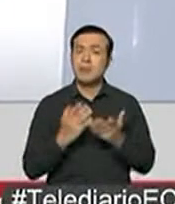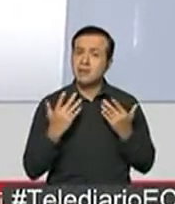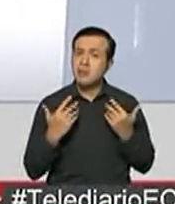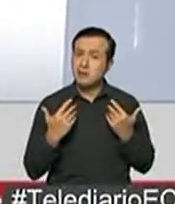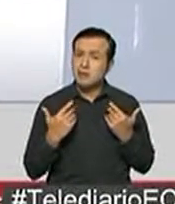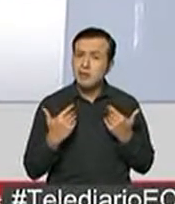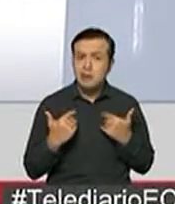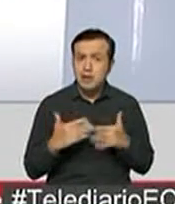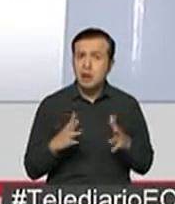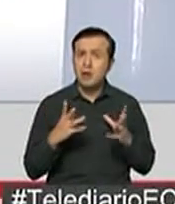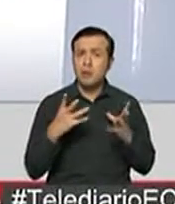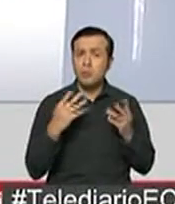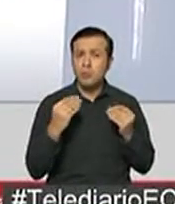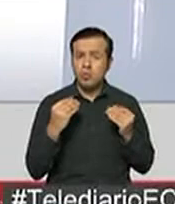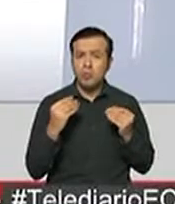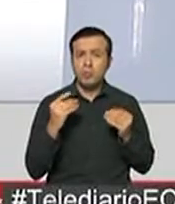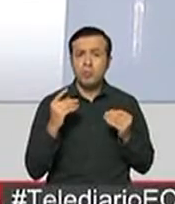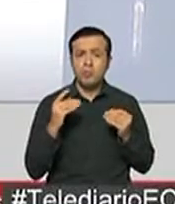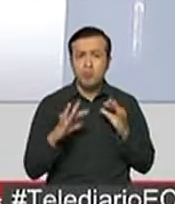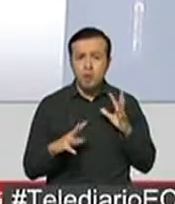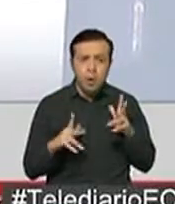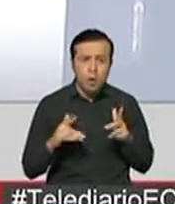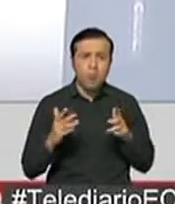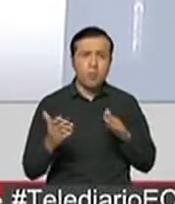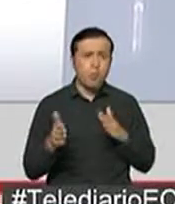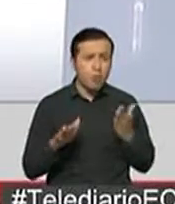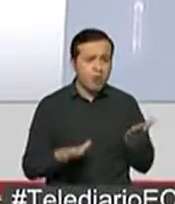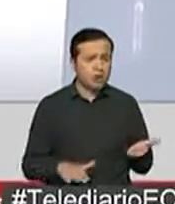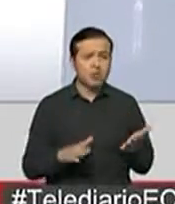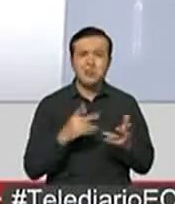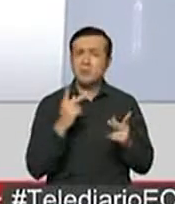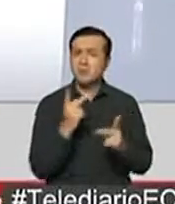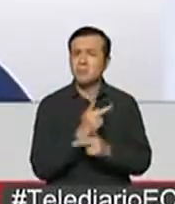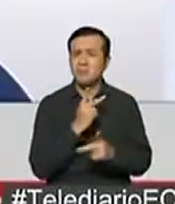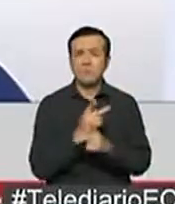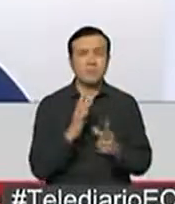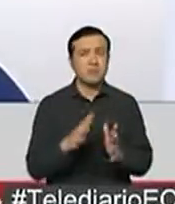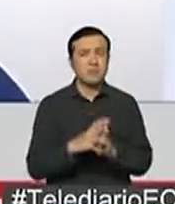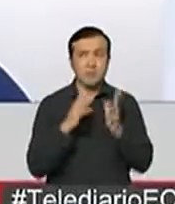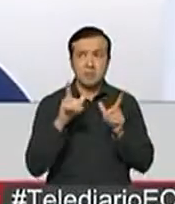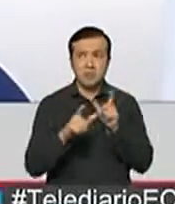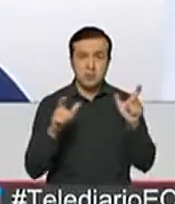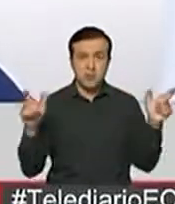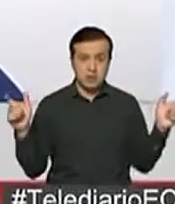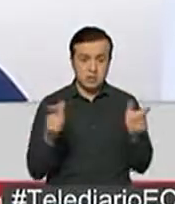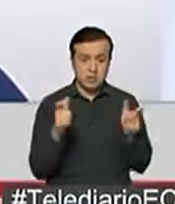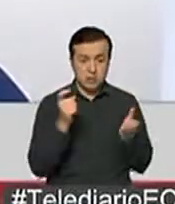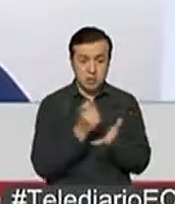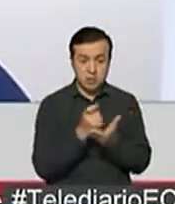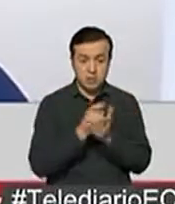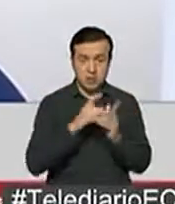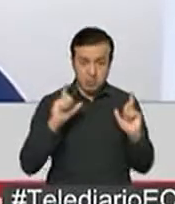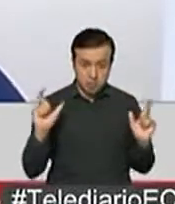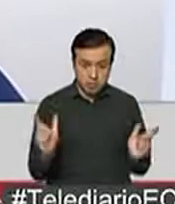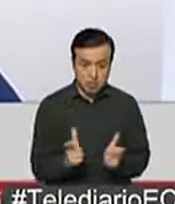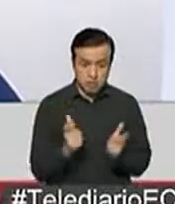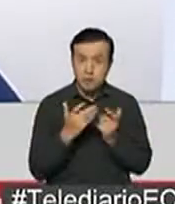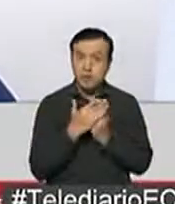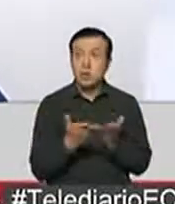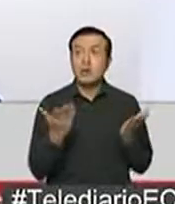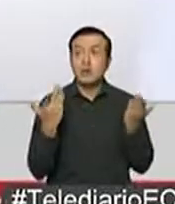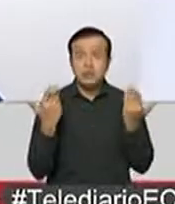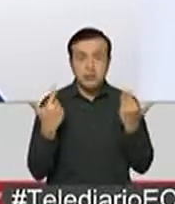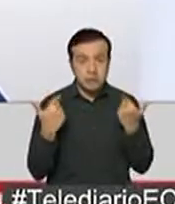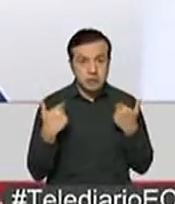este muertes por este tipo de robos y extorsiones los camaroneros pequeños stands y están siendo